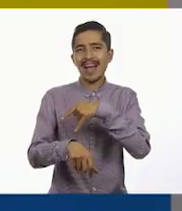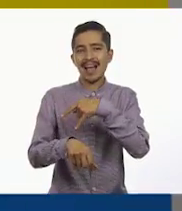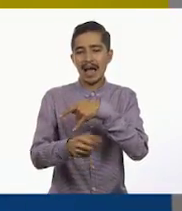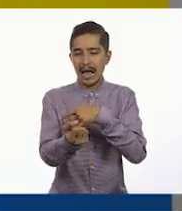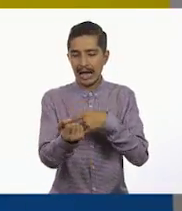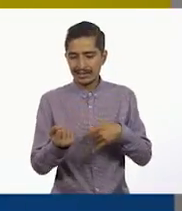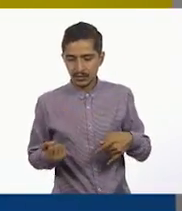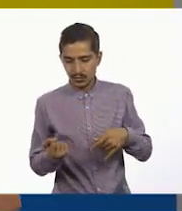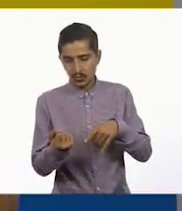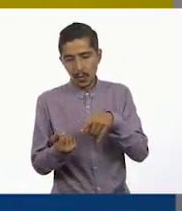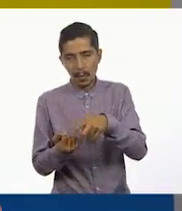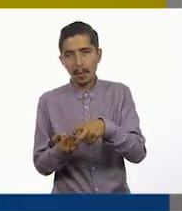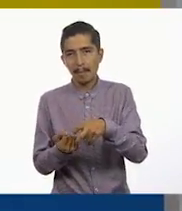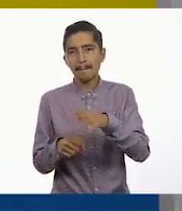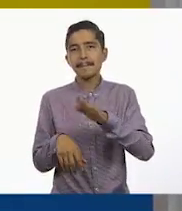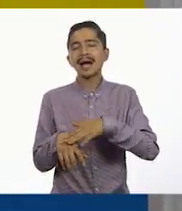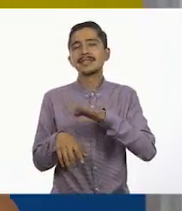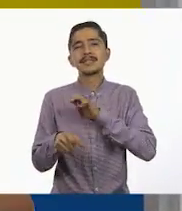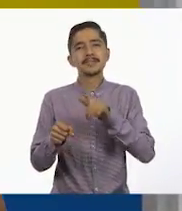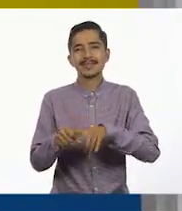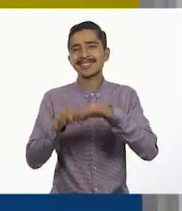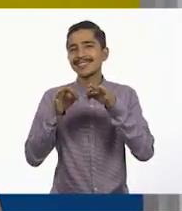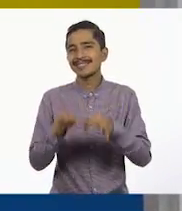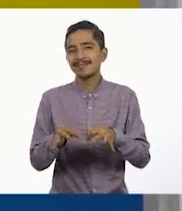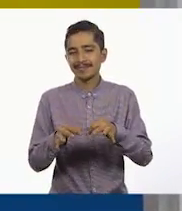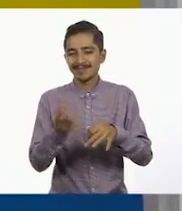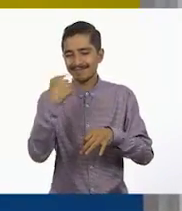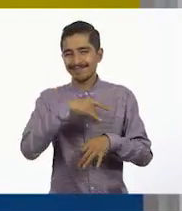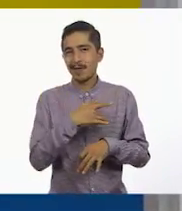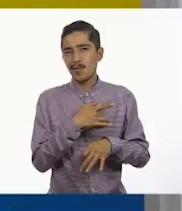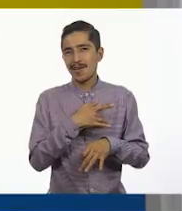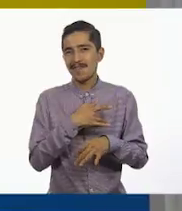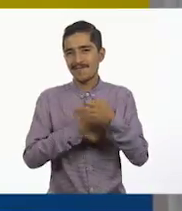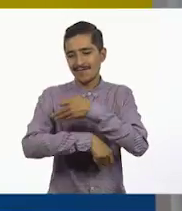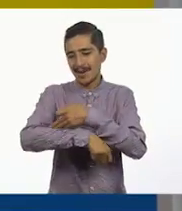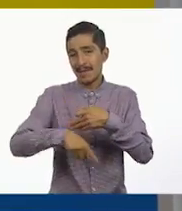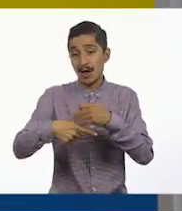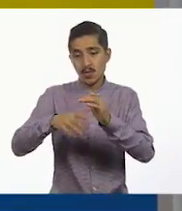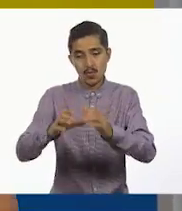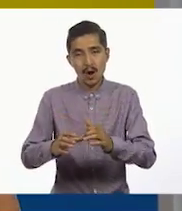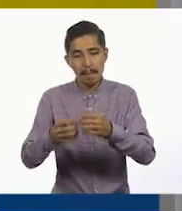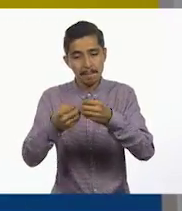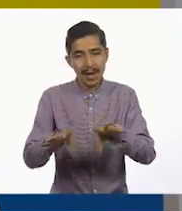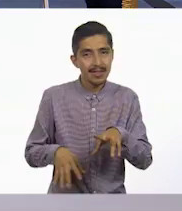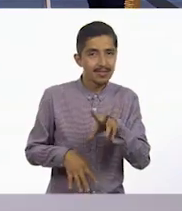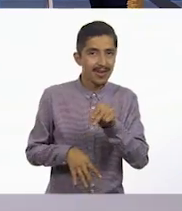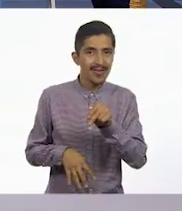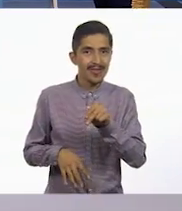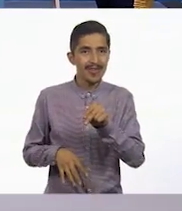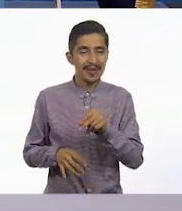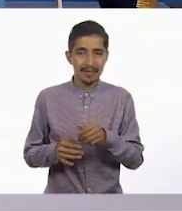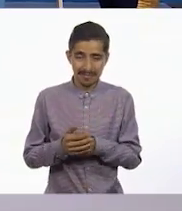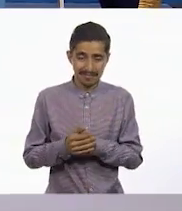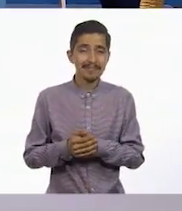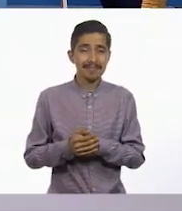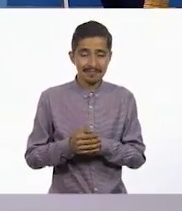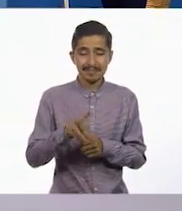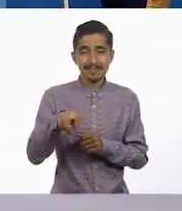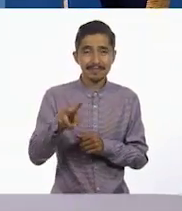cajón también tendrán ahora un lugar más especial en el corazón de las familias que los cuidan y no los pierden. Muy cierto, muy